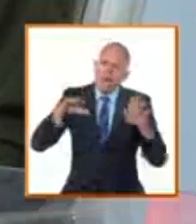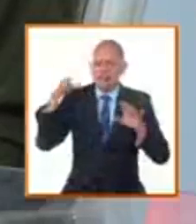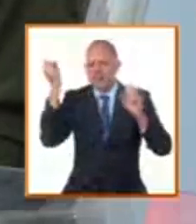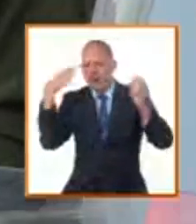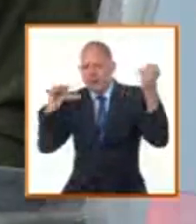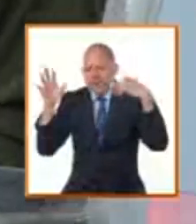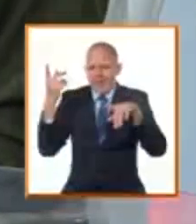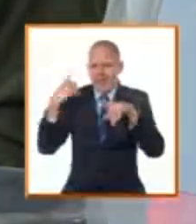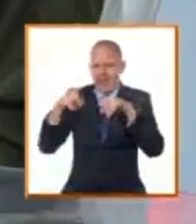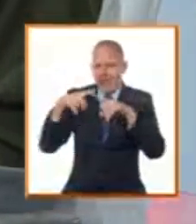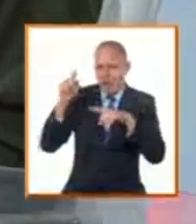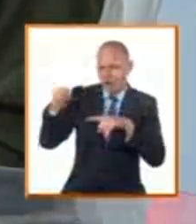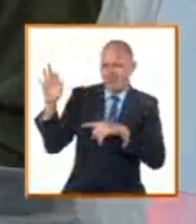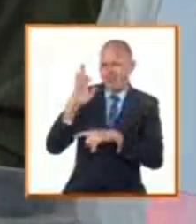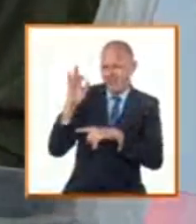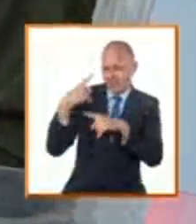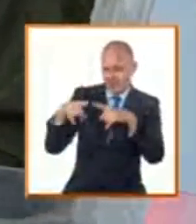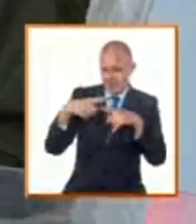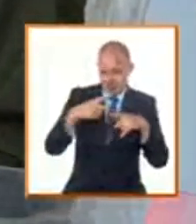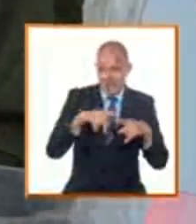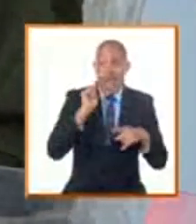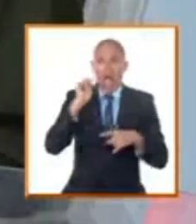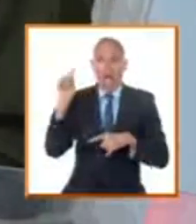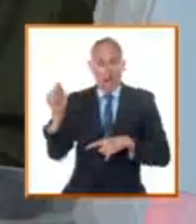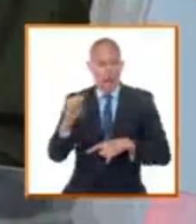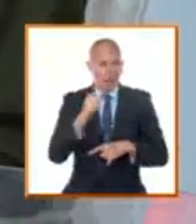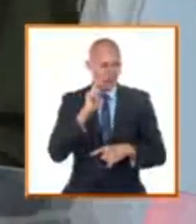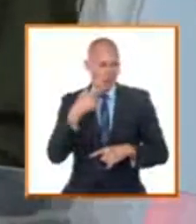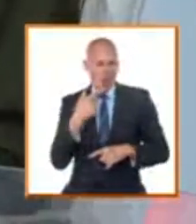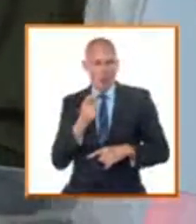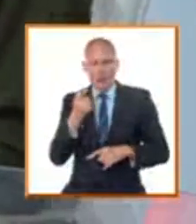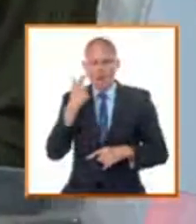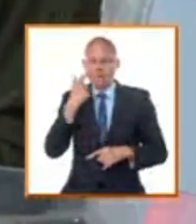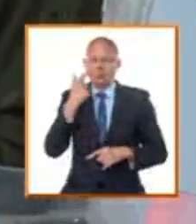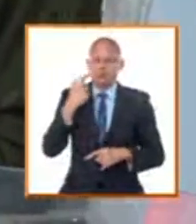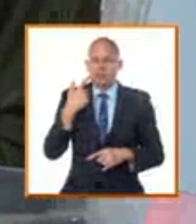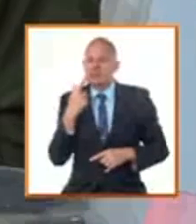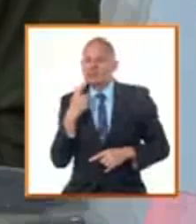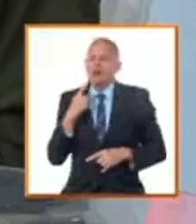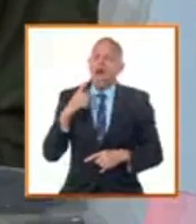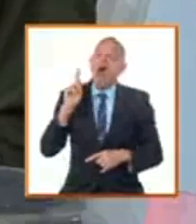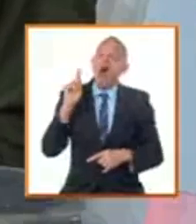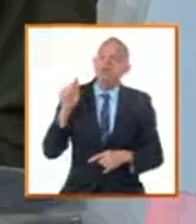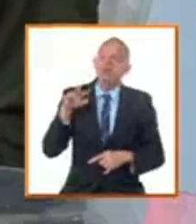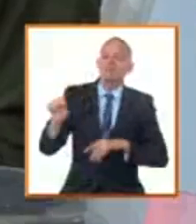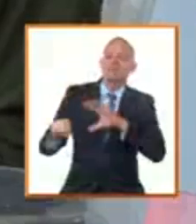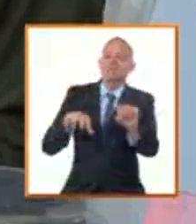El sistema ministerial en el año 2022 logró incautar, en sentido general,